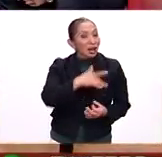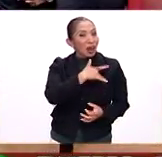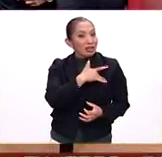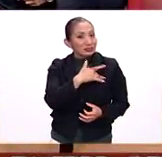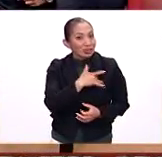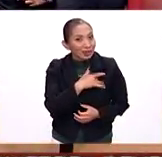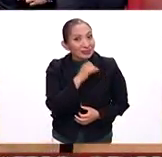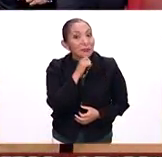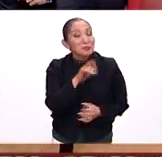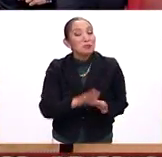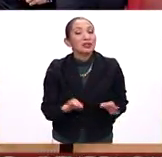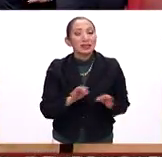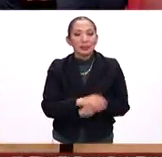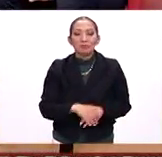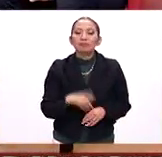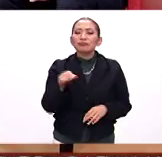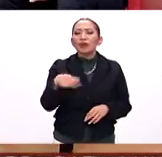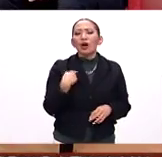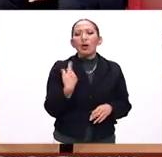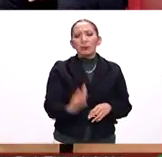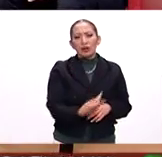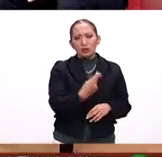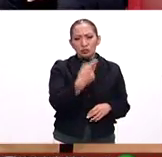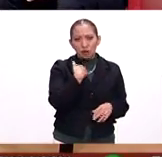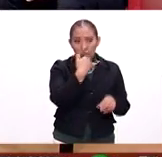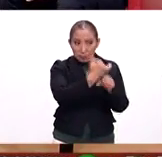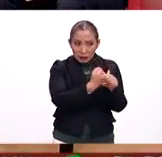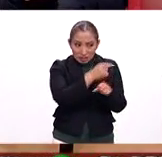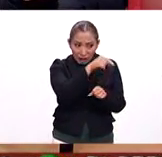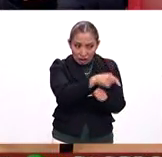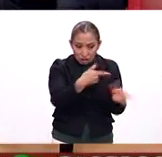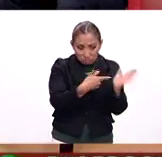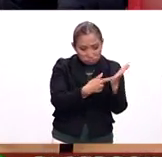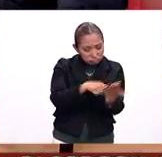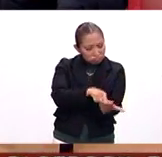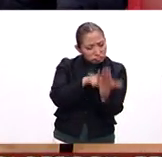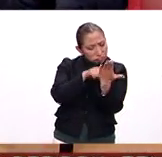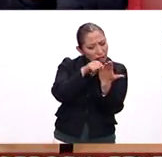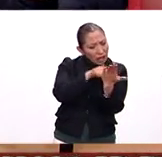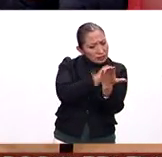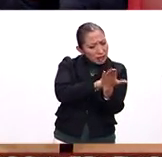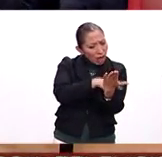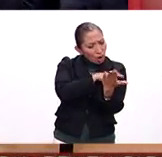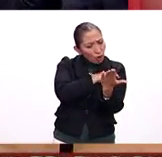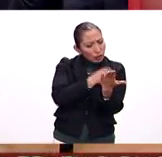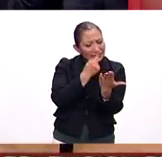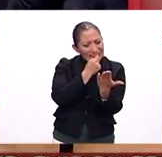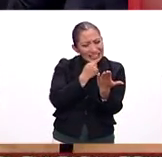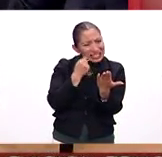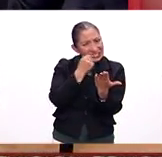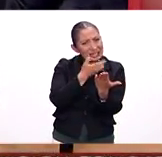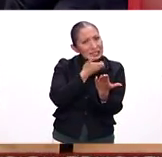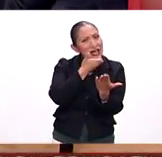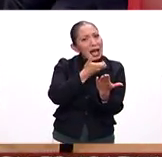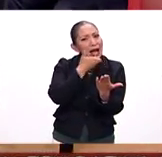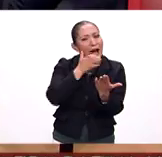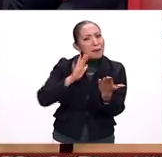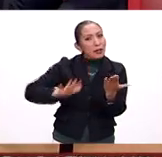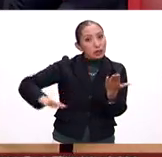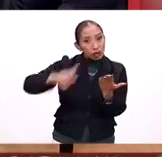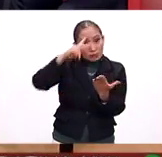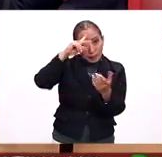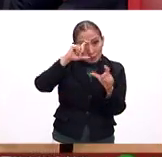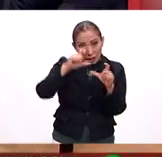tipo, es fundamental. Adriana, me gustaría preguntarte, este estudio muestra pues la salud bucal y estos hábitos en todo